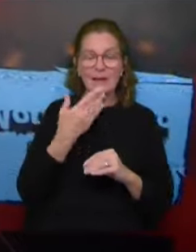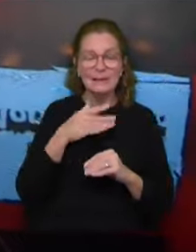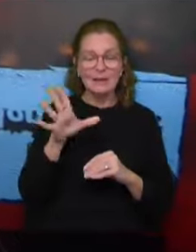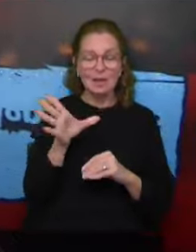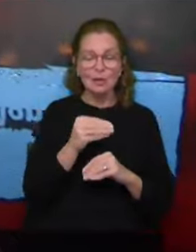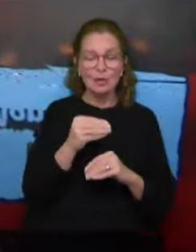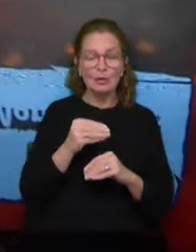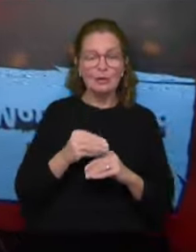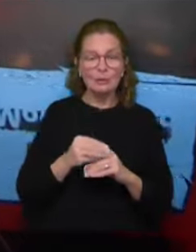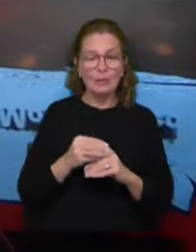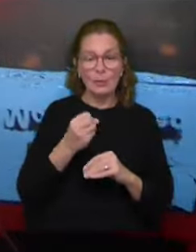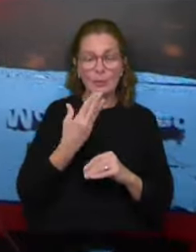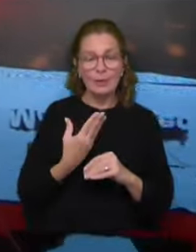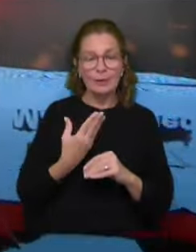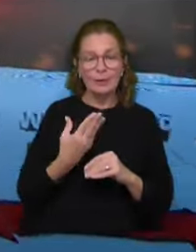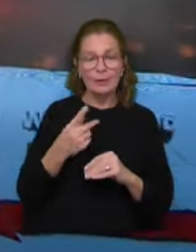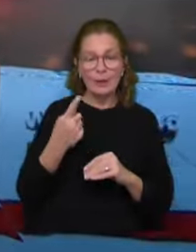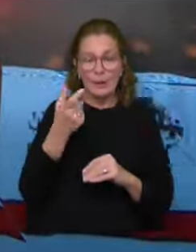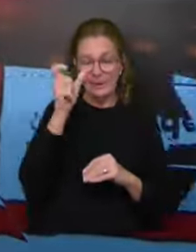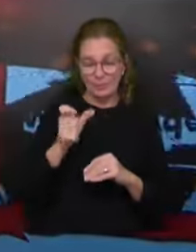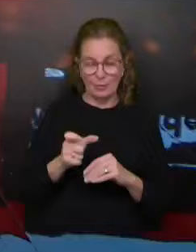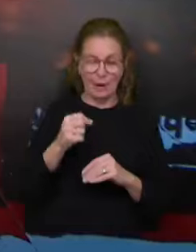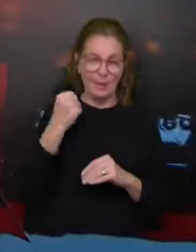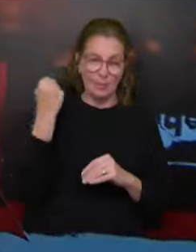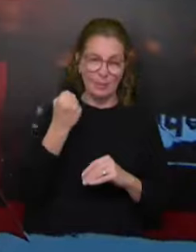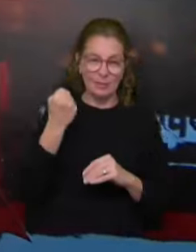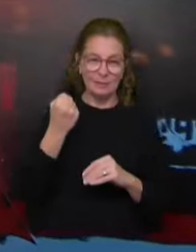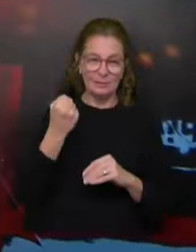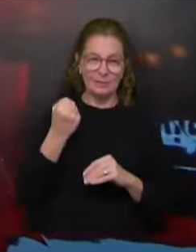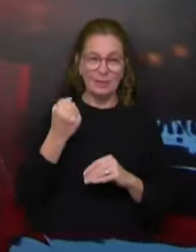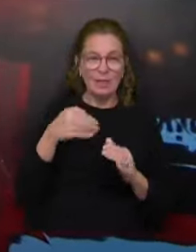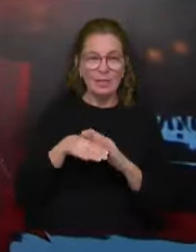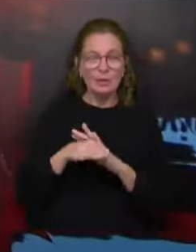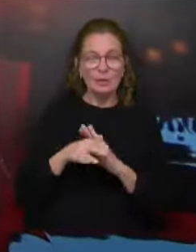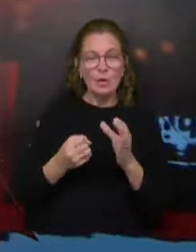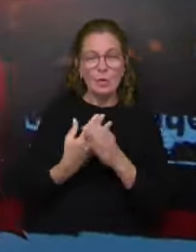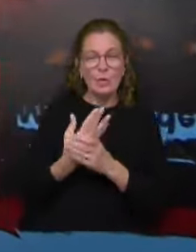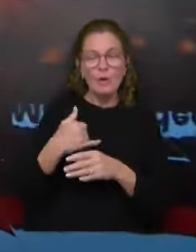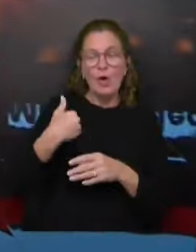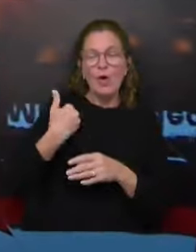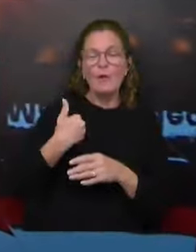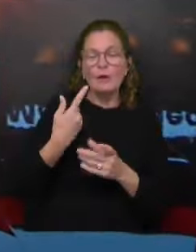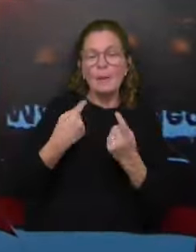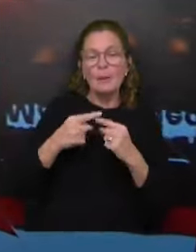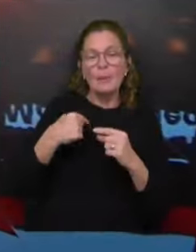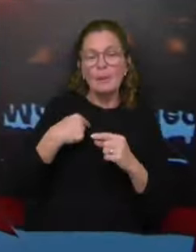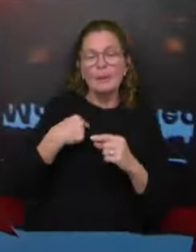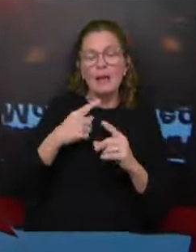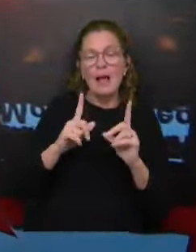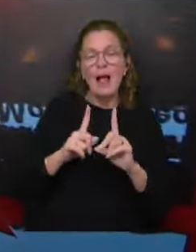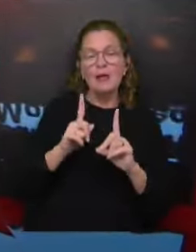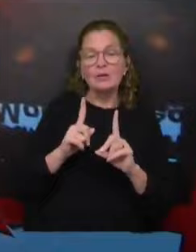mirando. Bueno, una artista... está como dentro del rubro de los nuevos artistas jóvenes, pero para mí tiene una